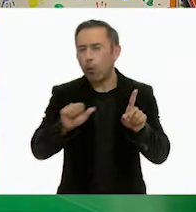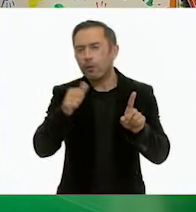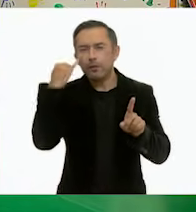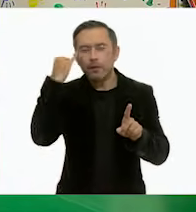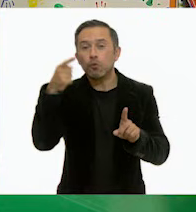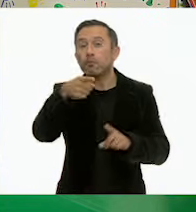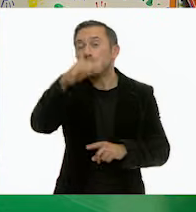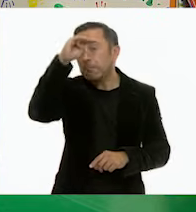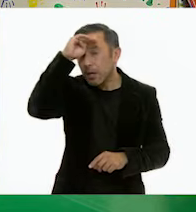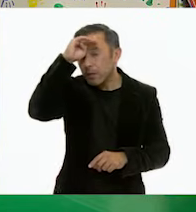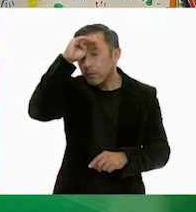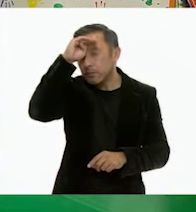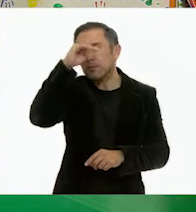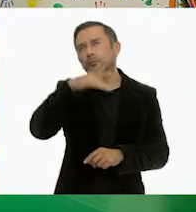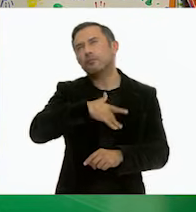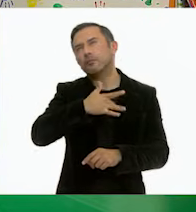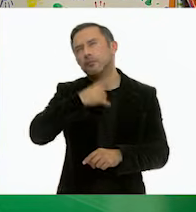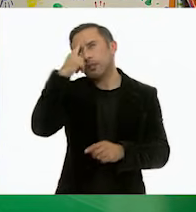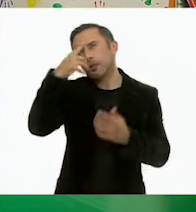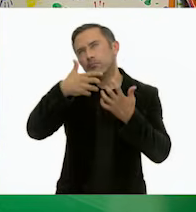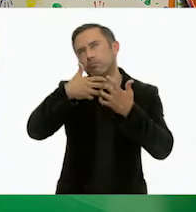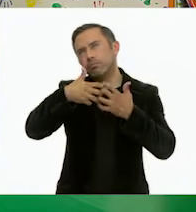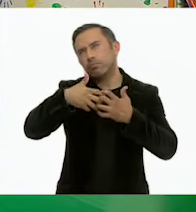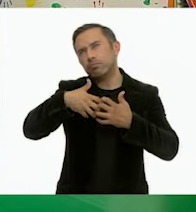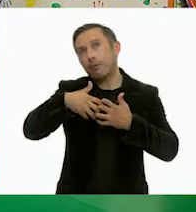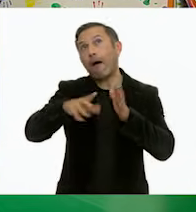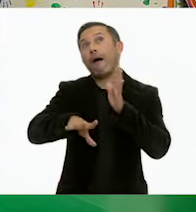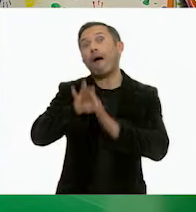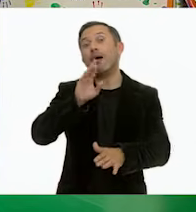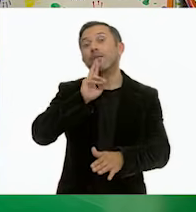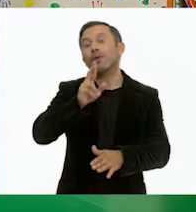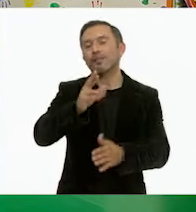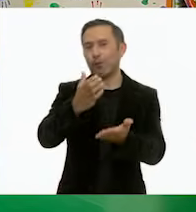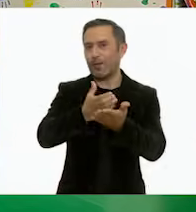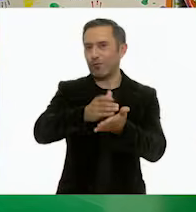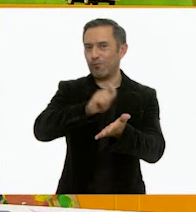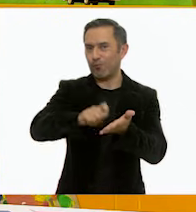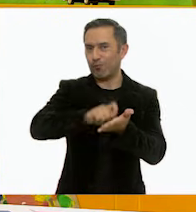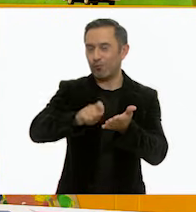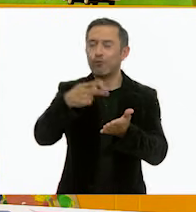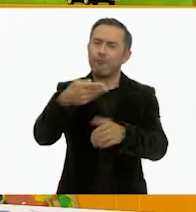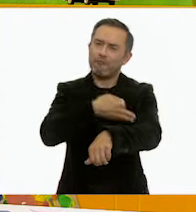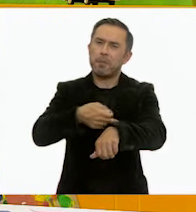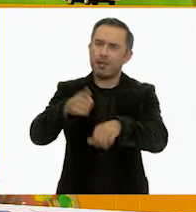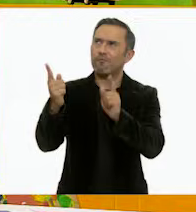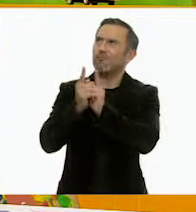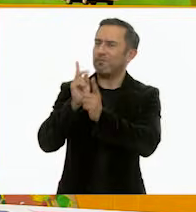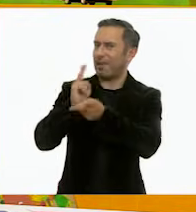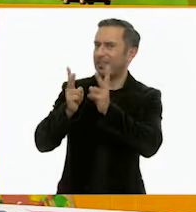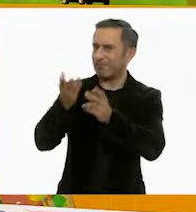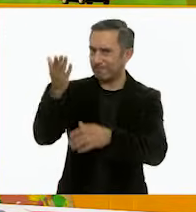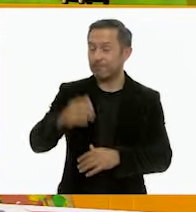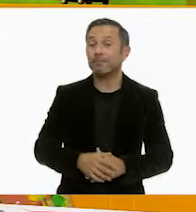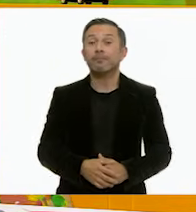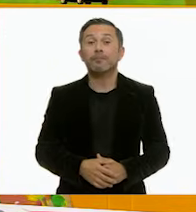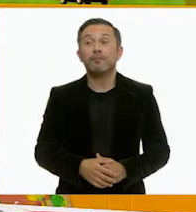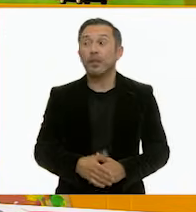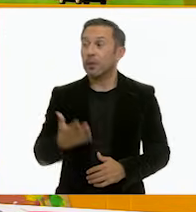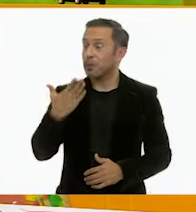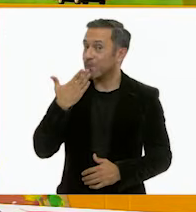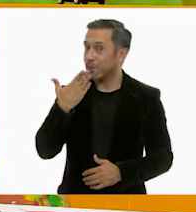y anota la respuesta en tu cuaderno. Compártelo con tu familia. Muy bien, Alexia, pues hoy